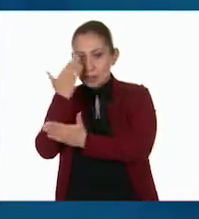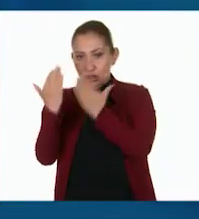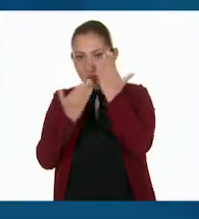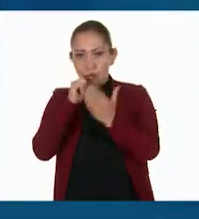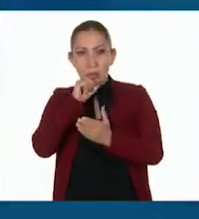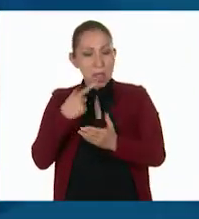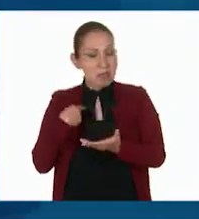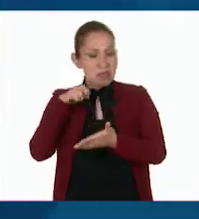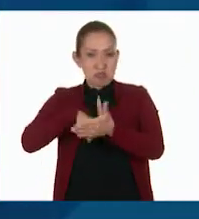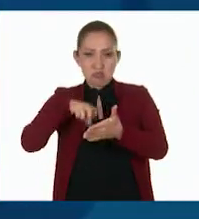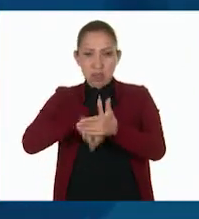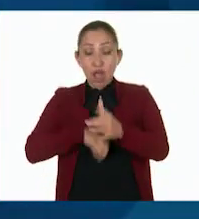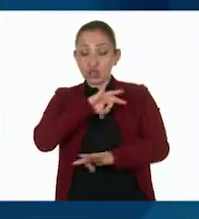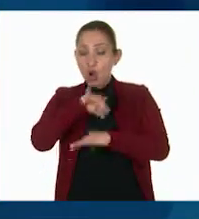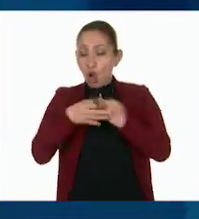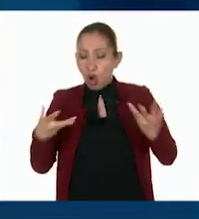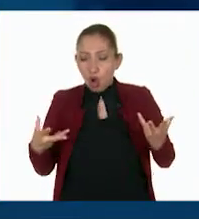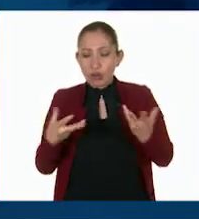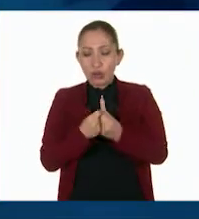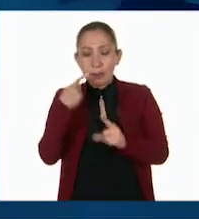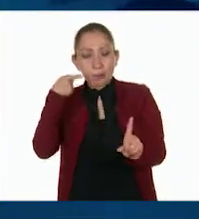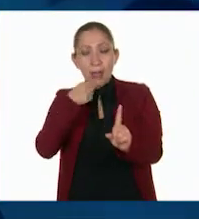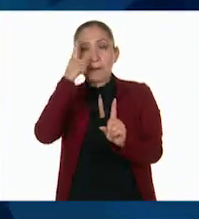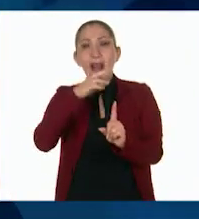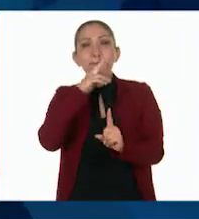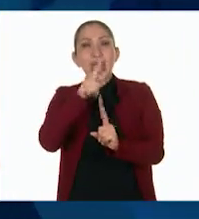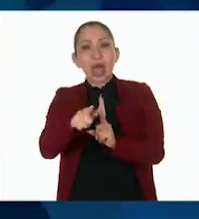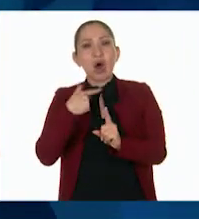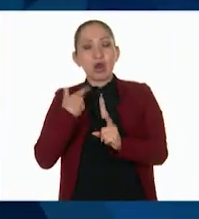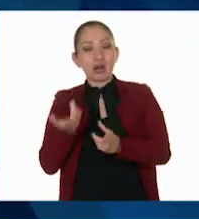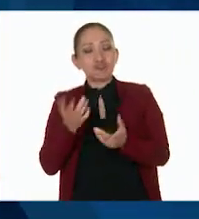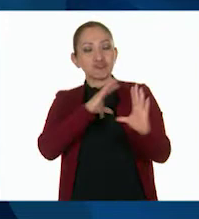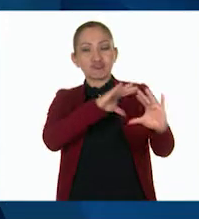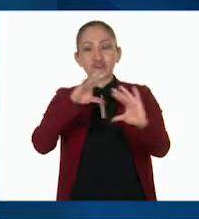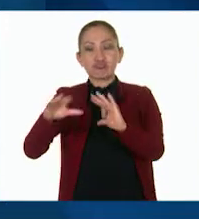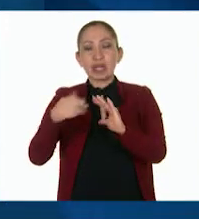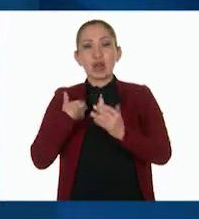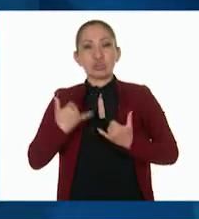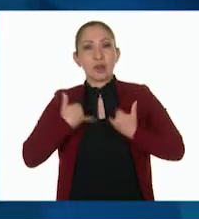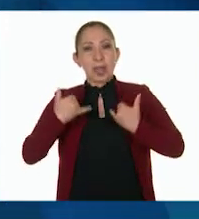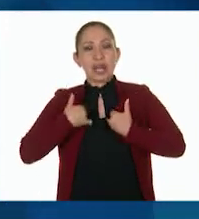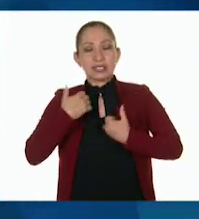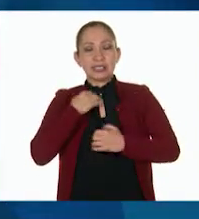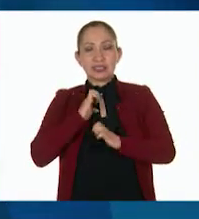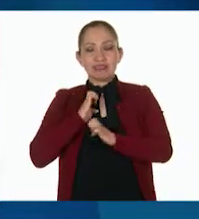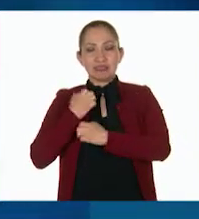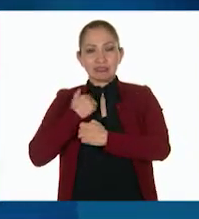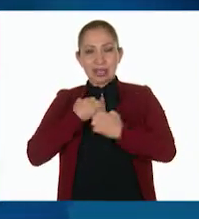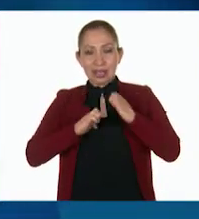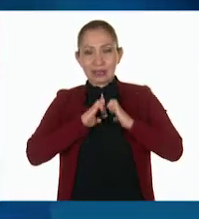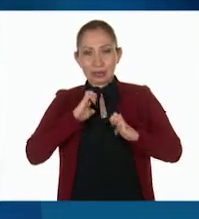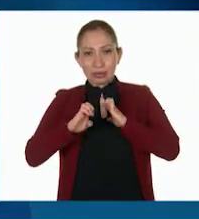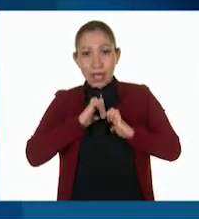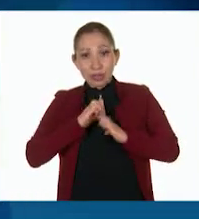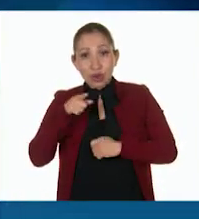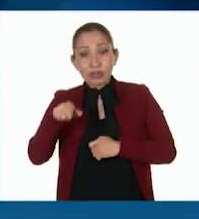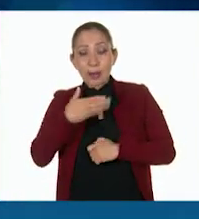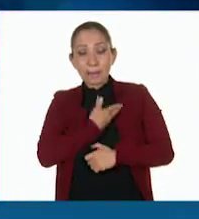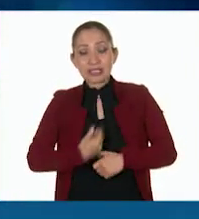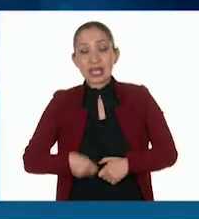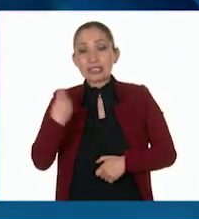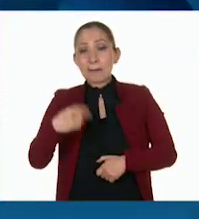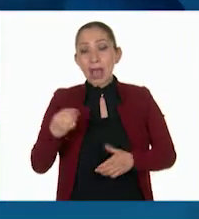de estudios. Todo ello con el fin de mejorar la instrucción de los jóvenes cadetes. A este proceso, el presidente le